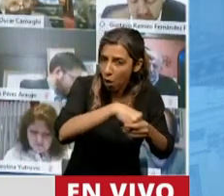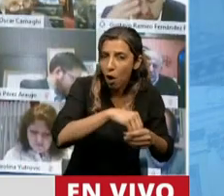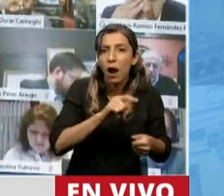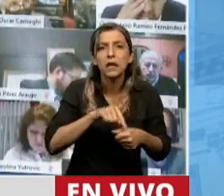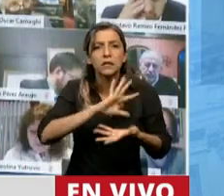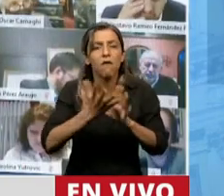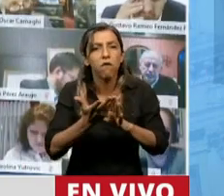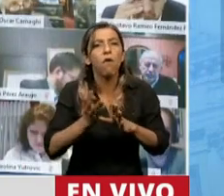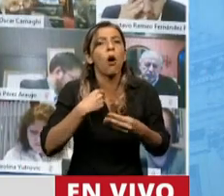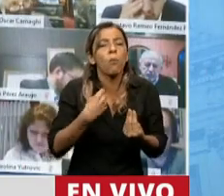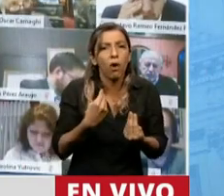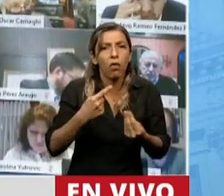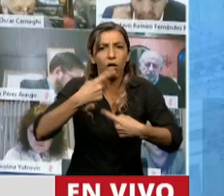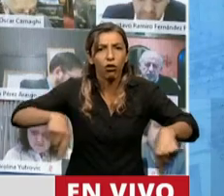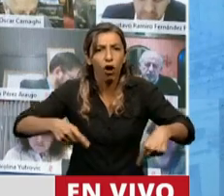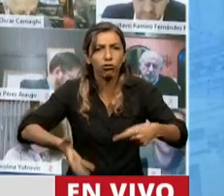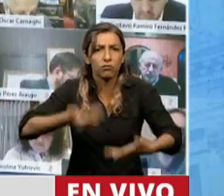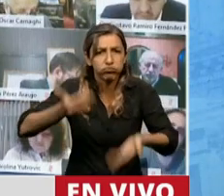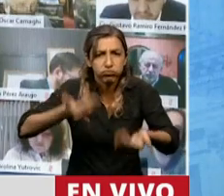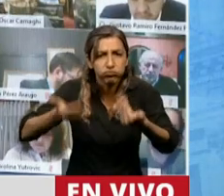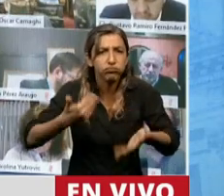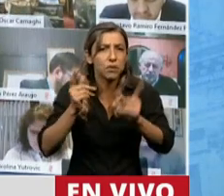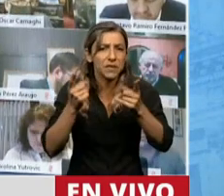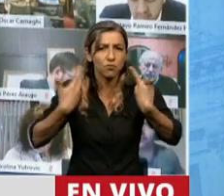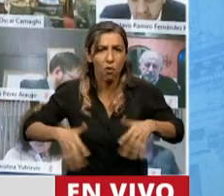la devastación ambiental de todo un territorio,